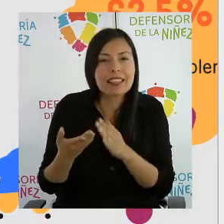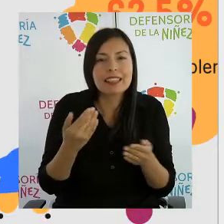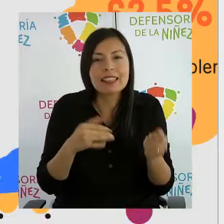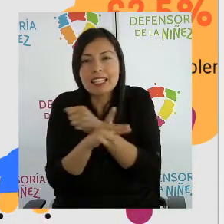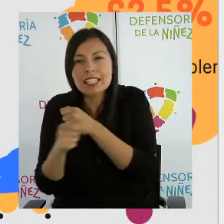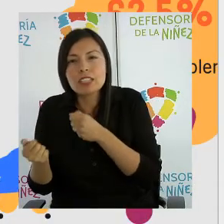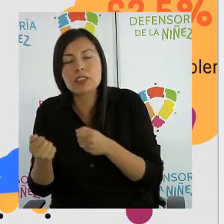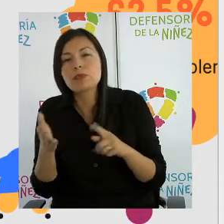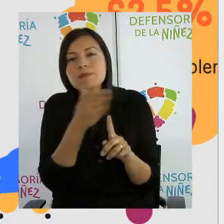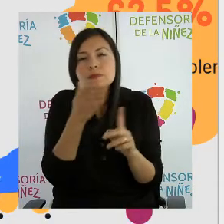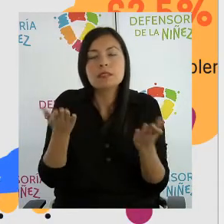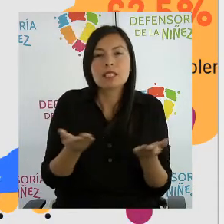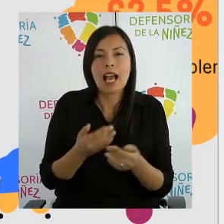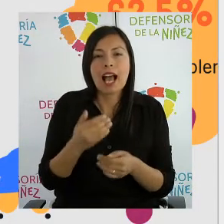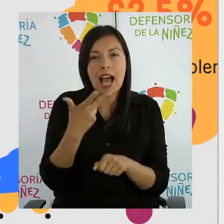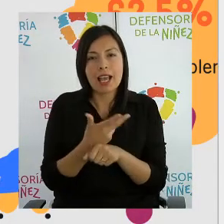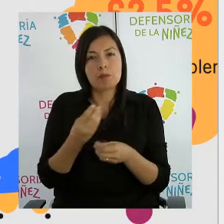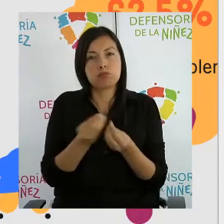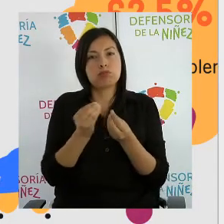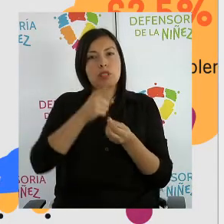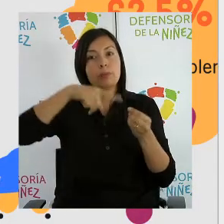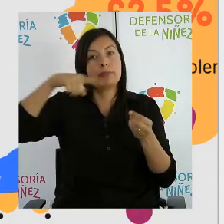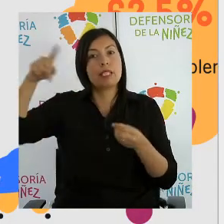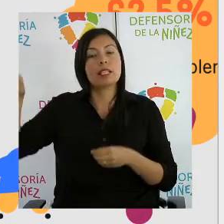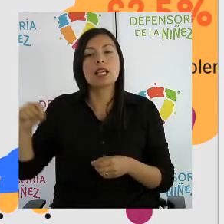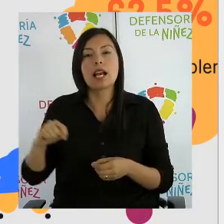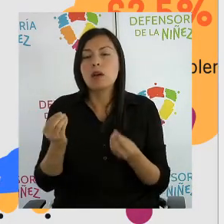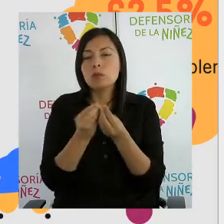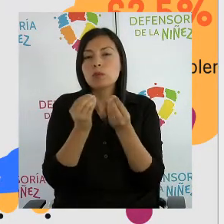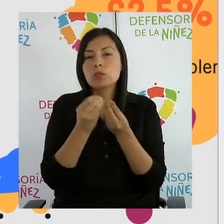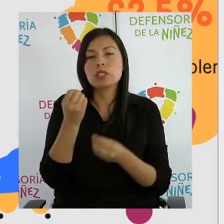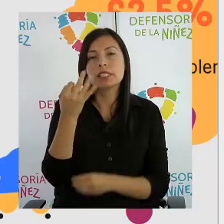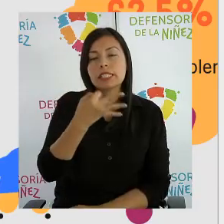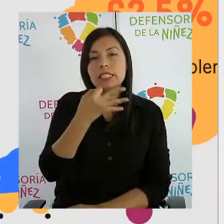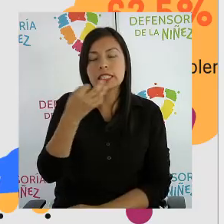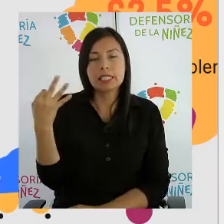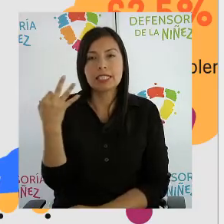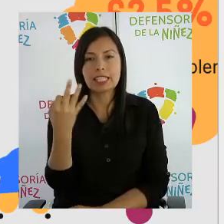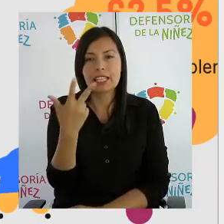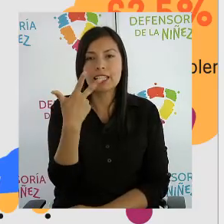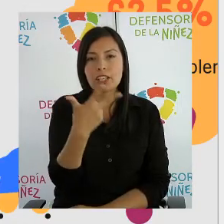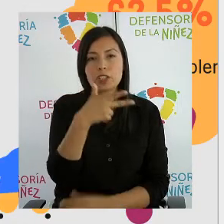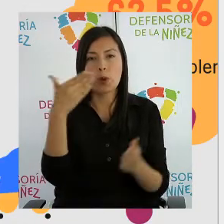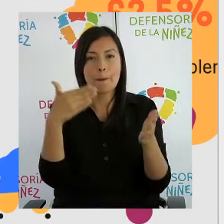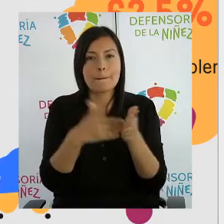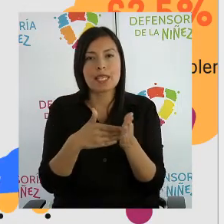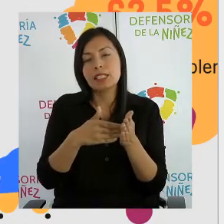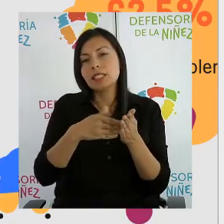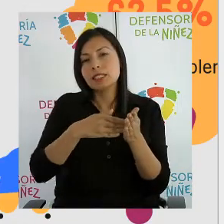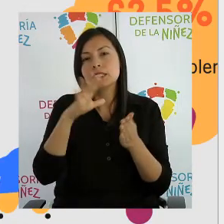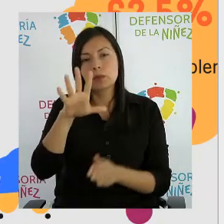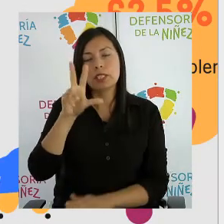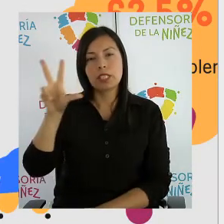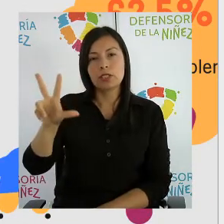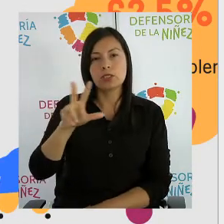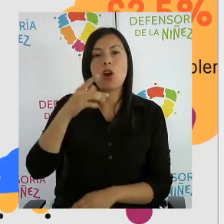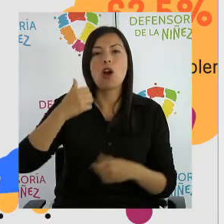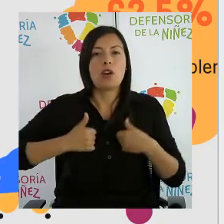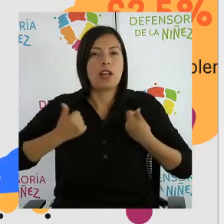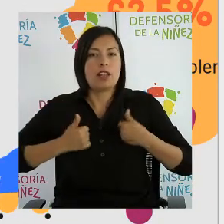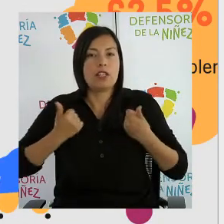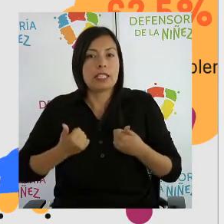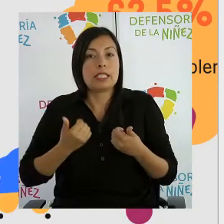79.821 niños, niñas, adolescentes víctimas de hechos delictivos, mientras que 38.957 adolescentes que estaban relacionados